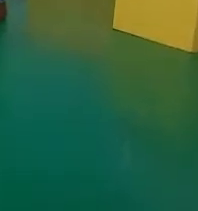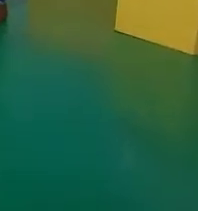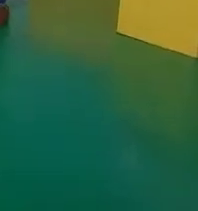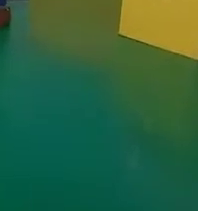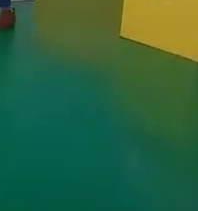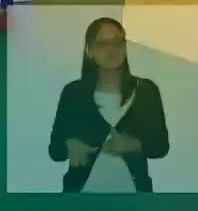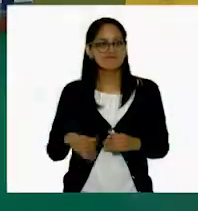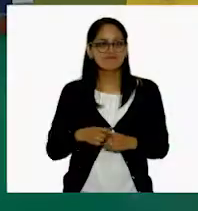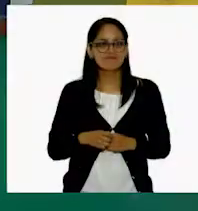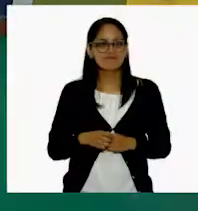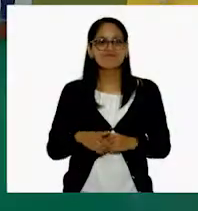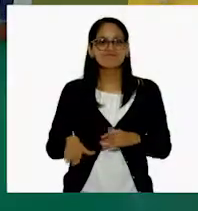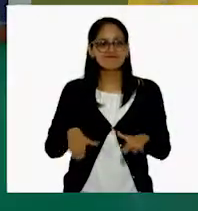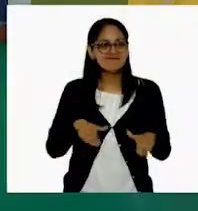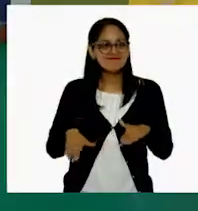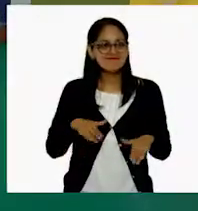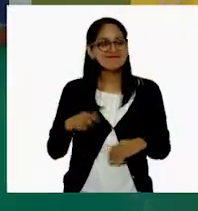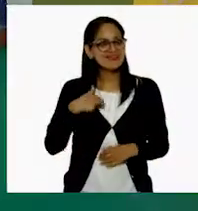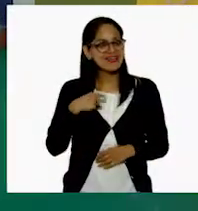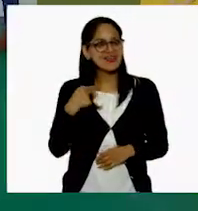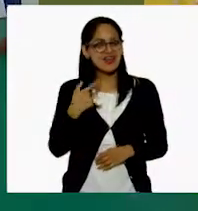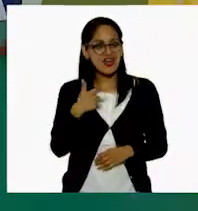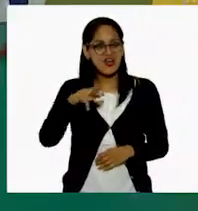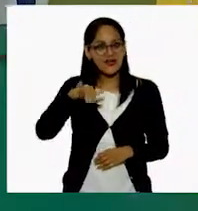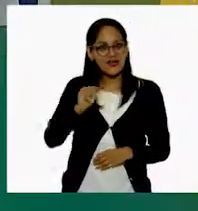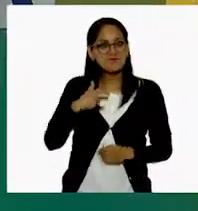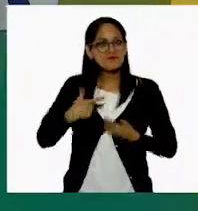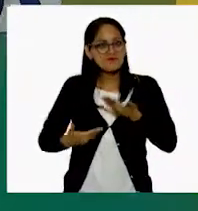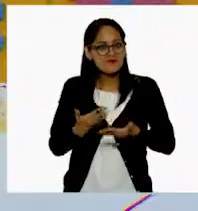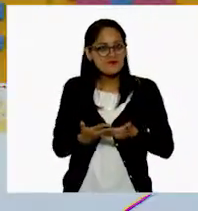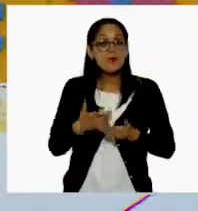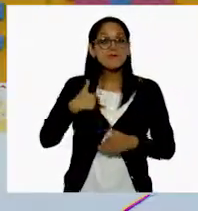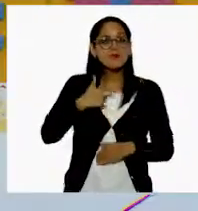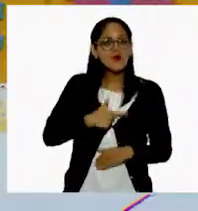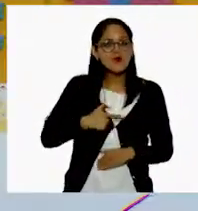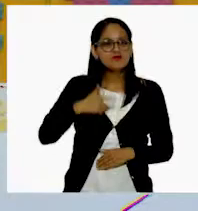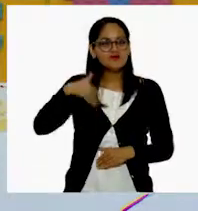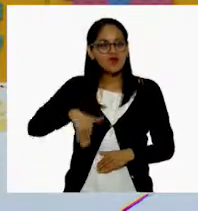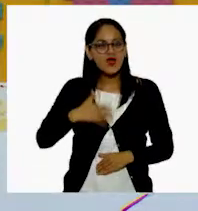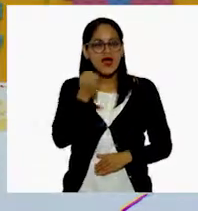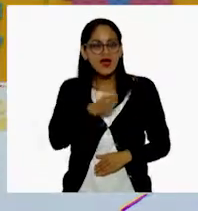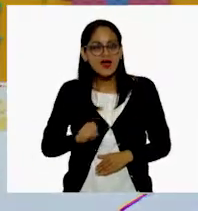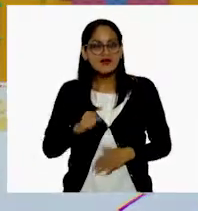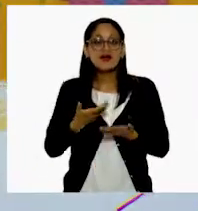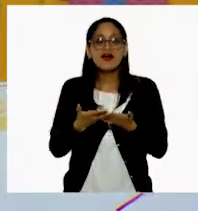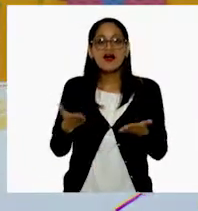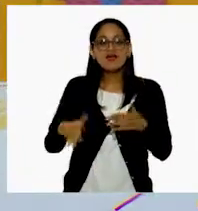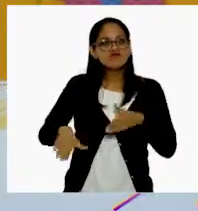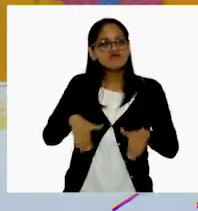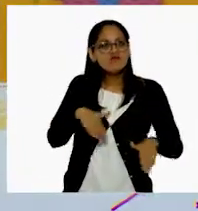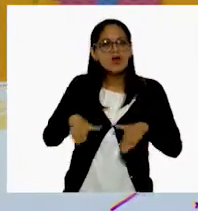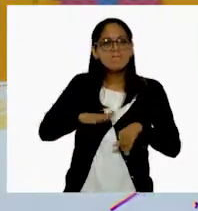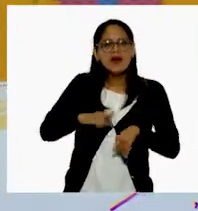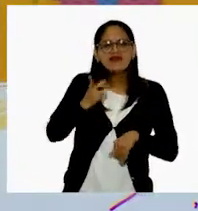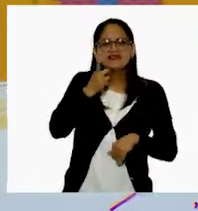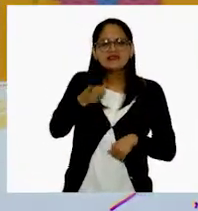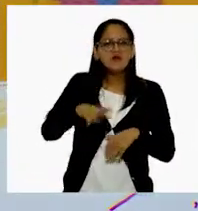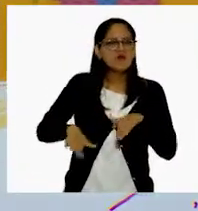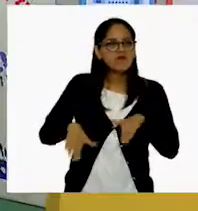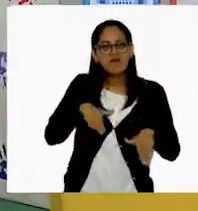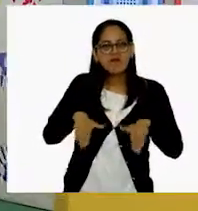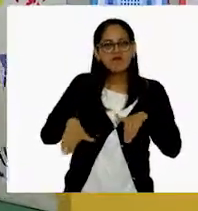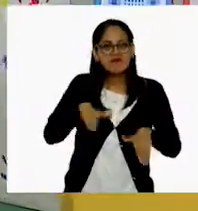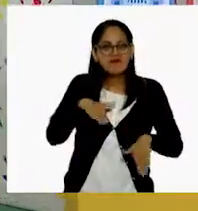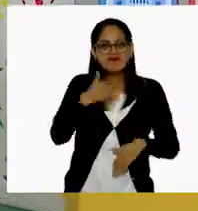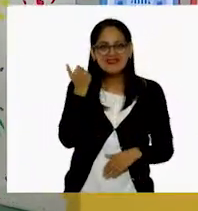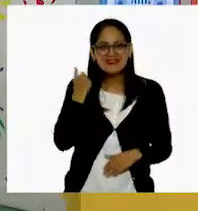¡Wow, qué increíble! Yo soy Gloria y me presento, me encanta mi talento y, bueno, ya no sé qué más decir. No